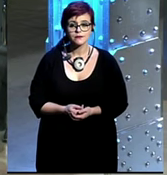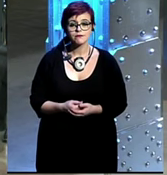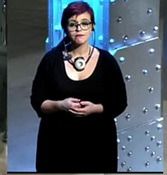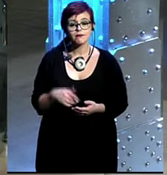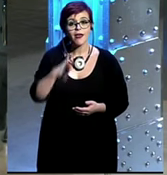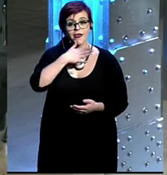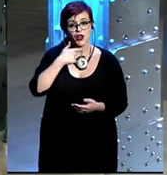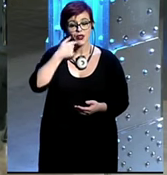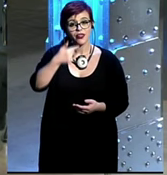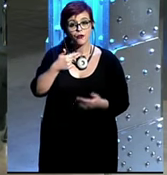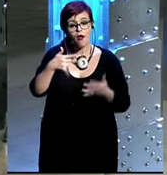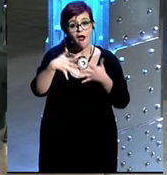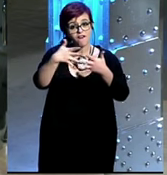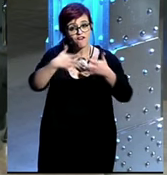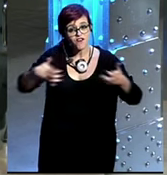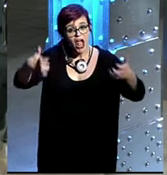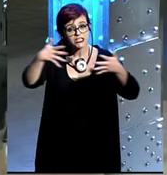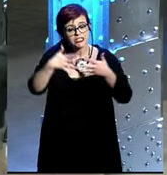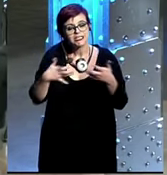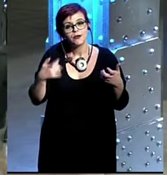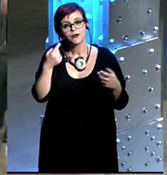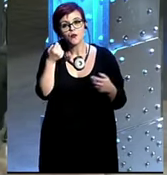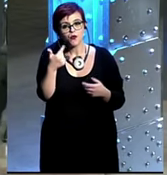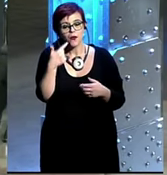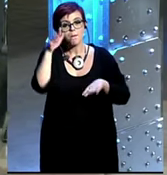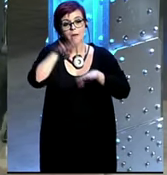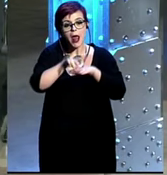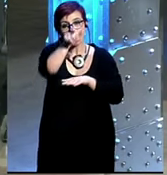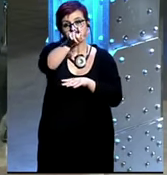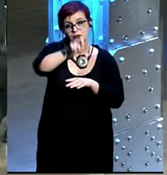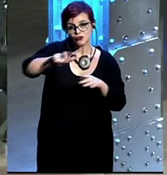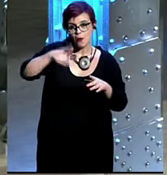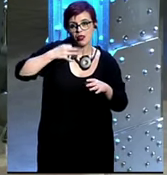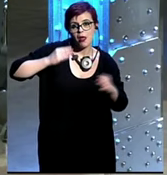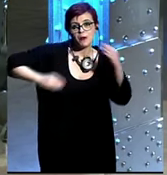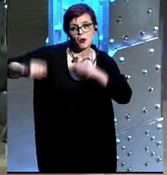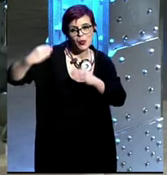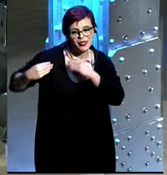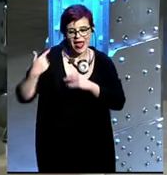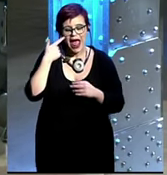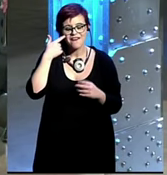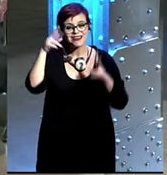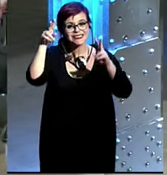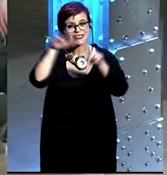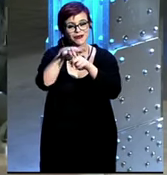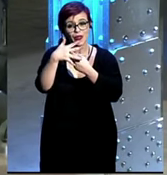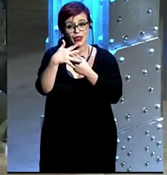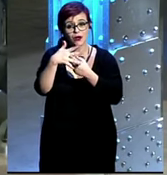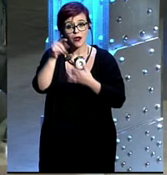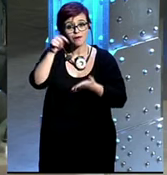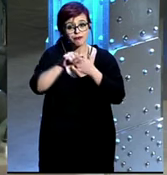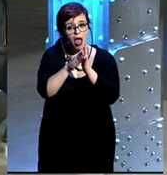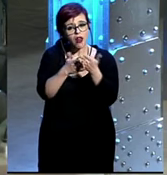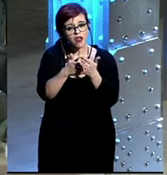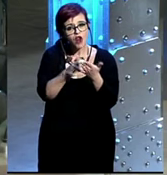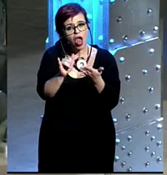Quiero recoger, para ir dando ya un poco de sitio a las otras preguntas. Hay un momento justamente en este